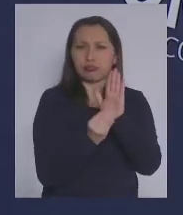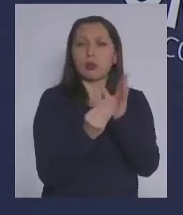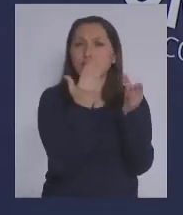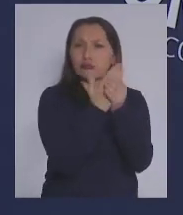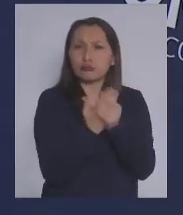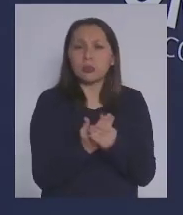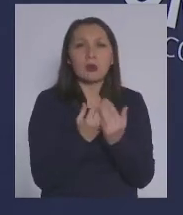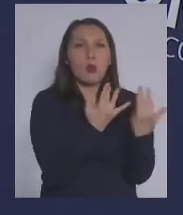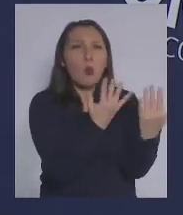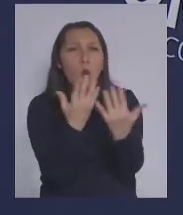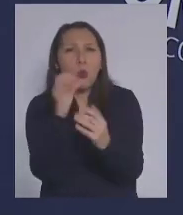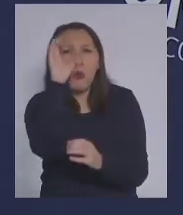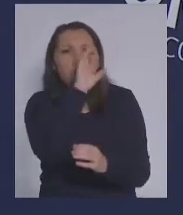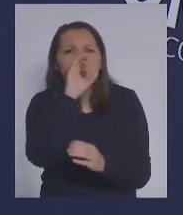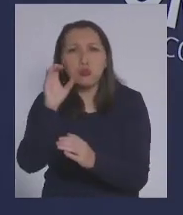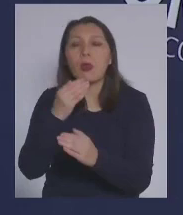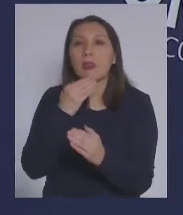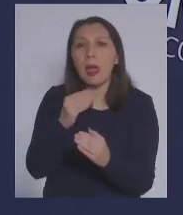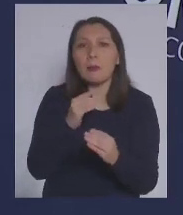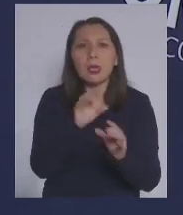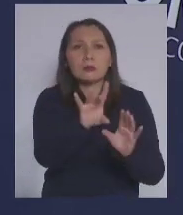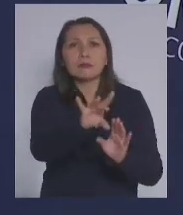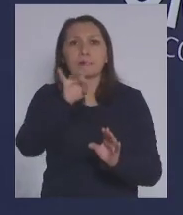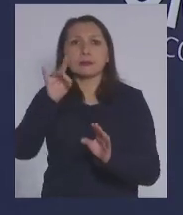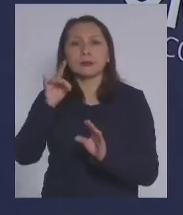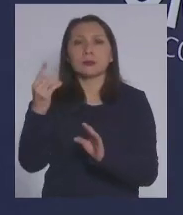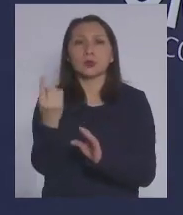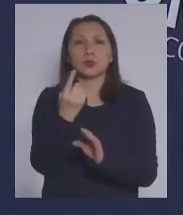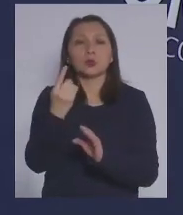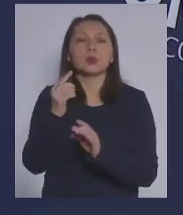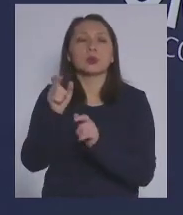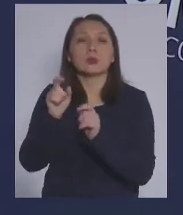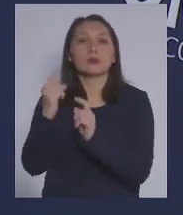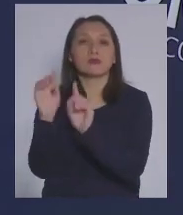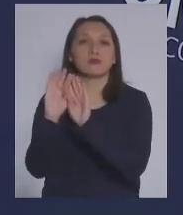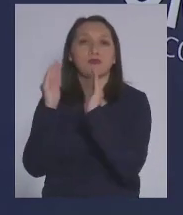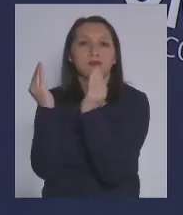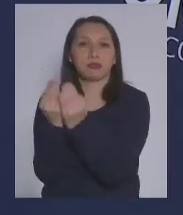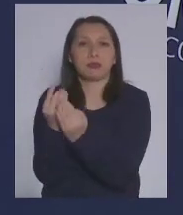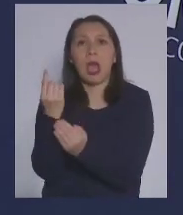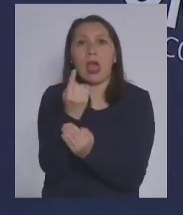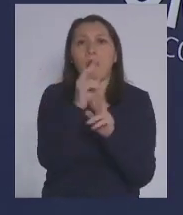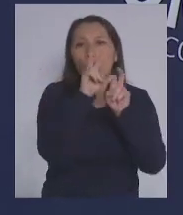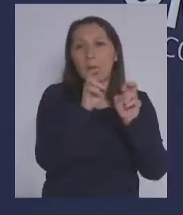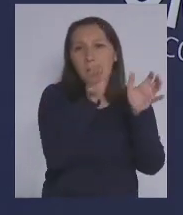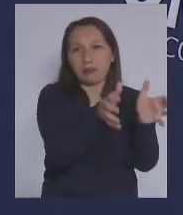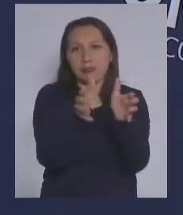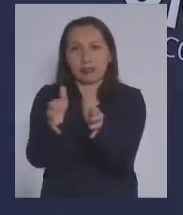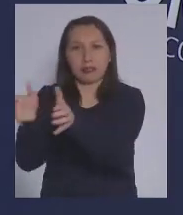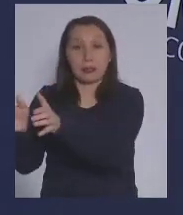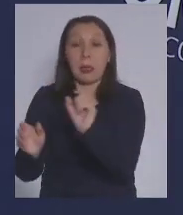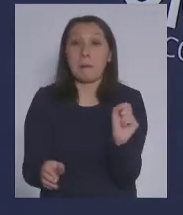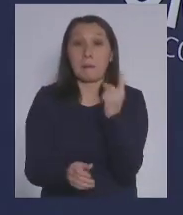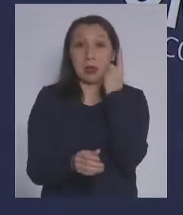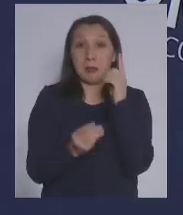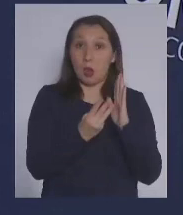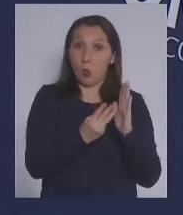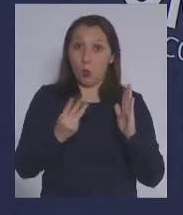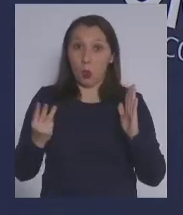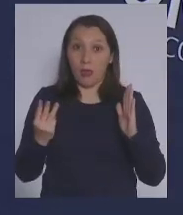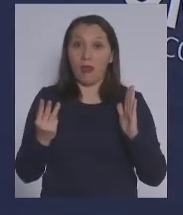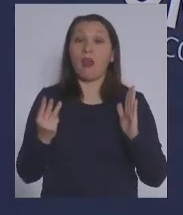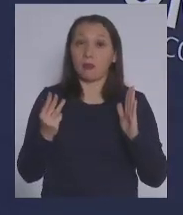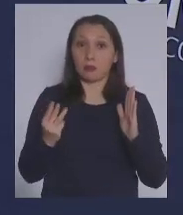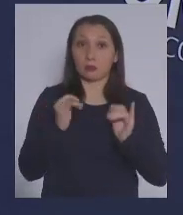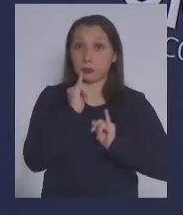trazabilidad de testeo y de aislamiento en cada uno de ellos dentro de su contexto primero en la página web y